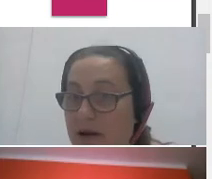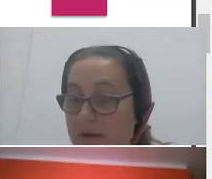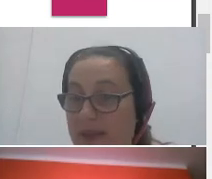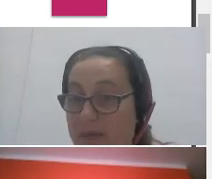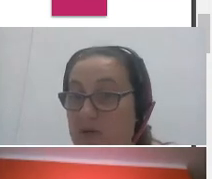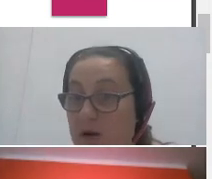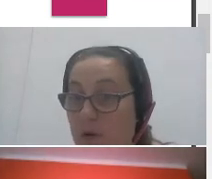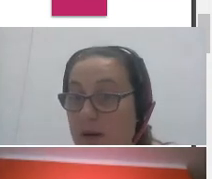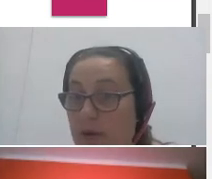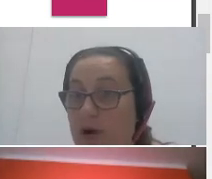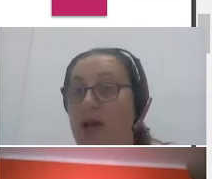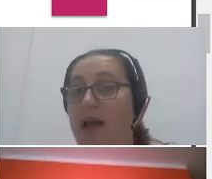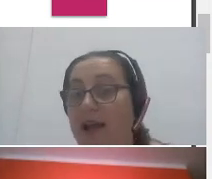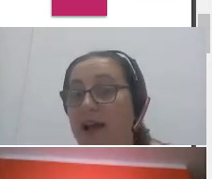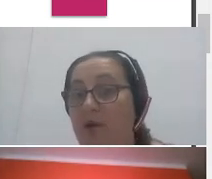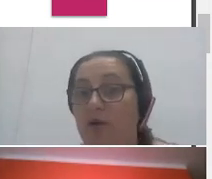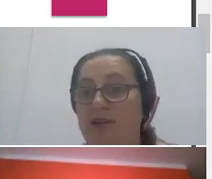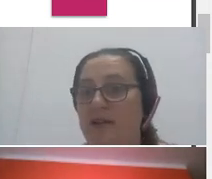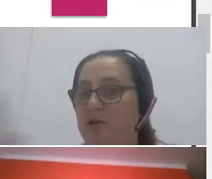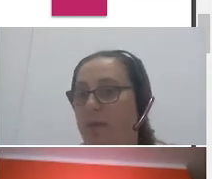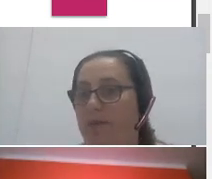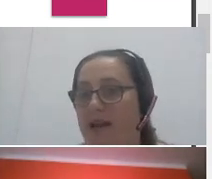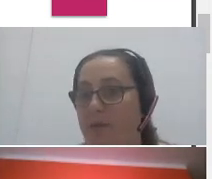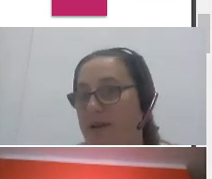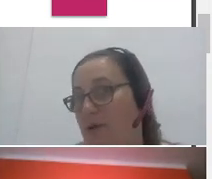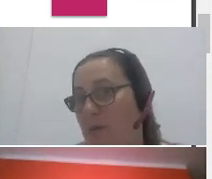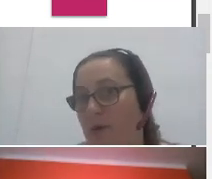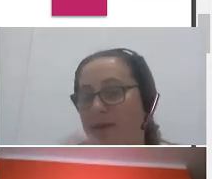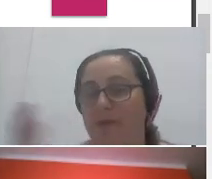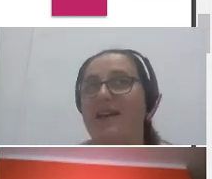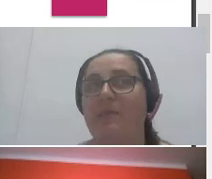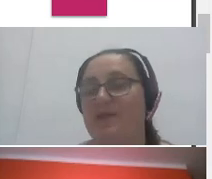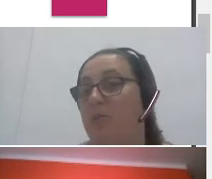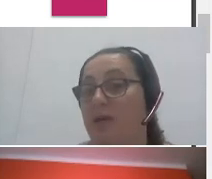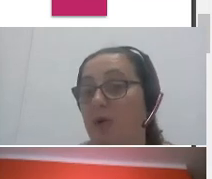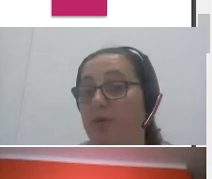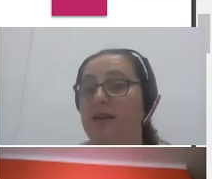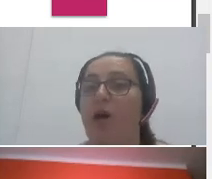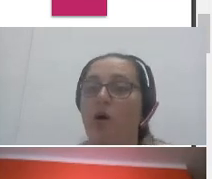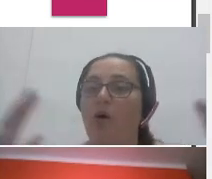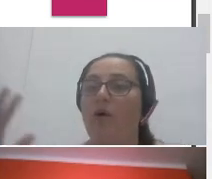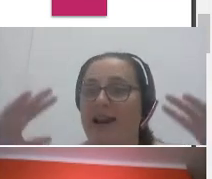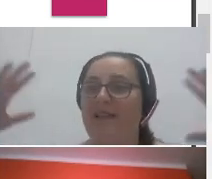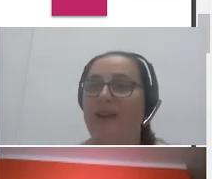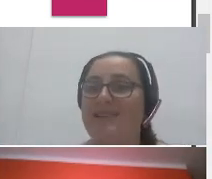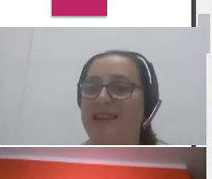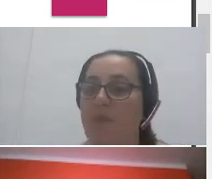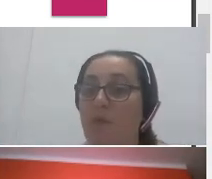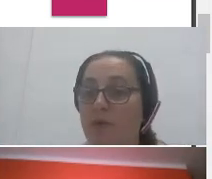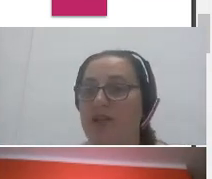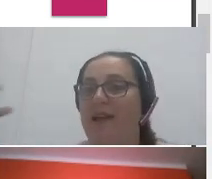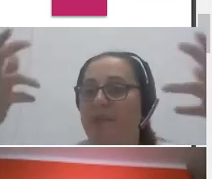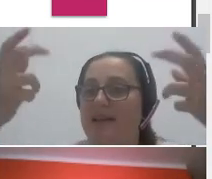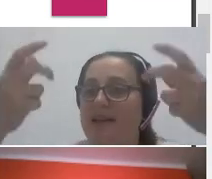descenso de peso del cuerpo. En cambio, cuando se hacen esos pérdidas de peso muy abruptas, o la diferencia